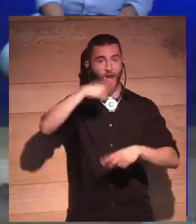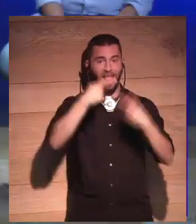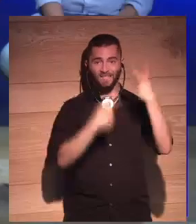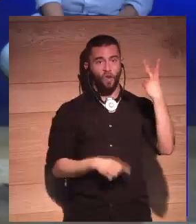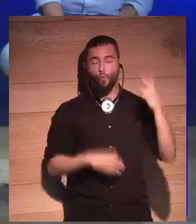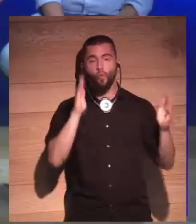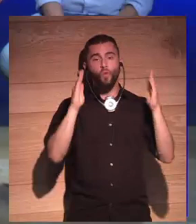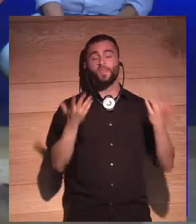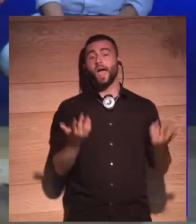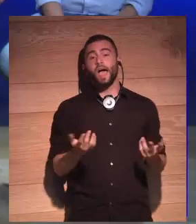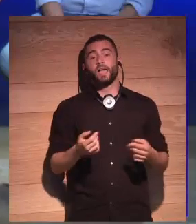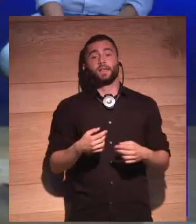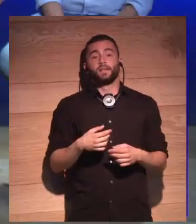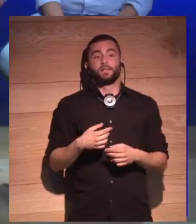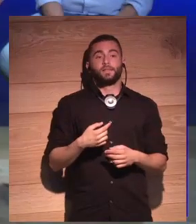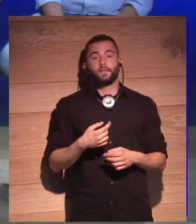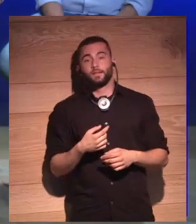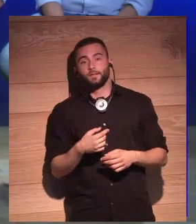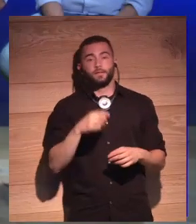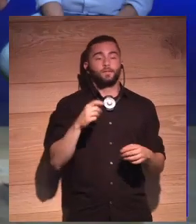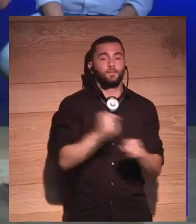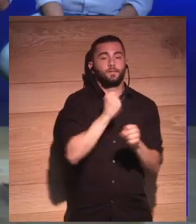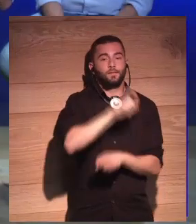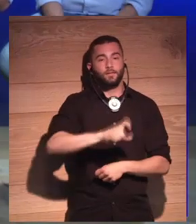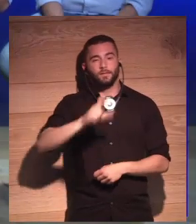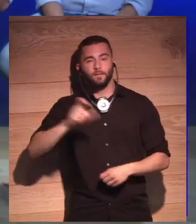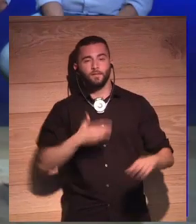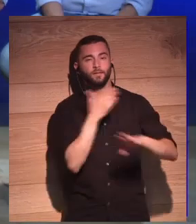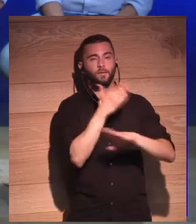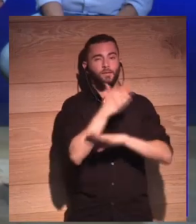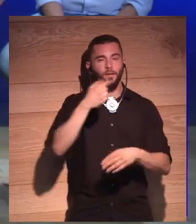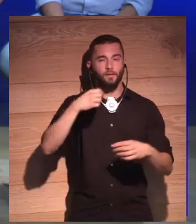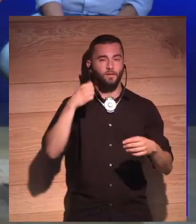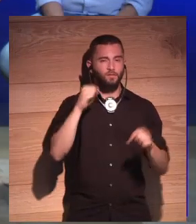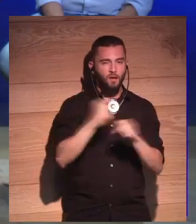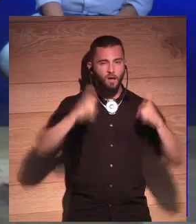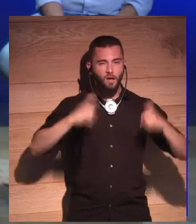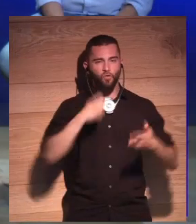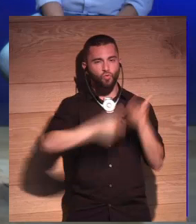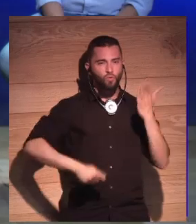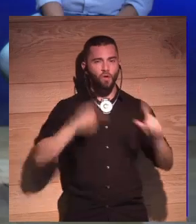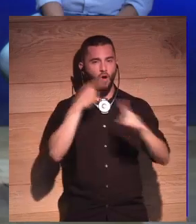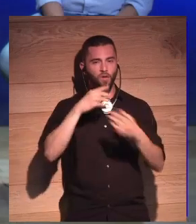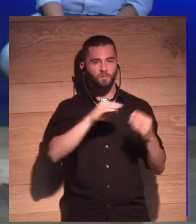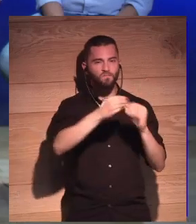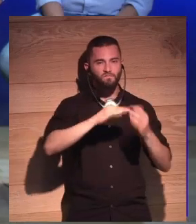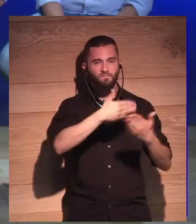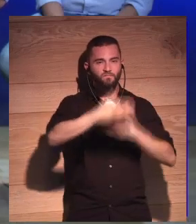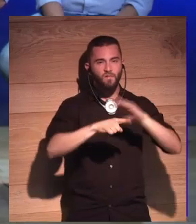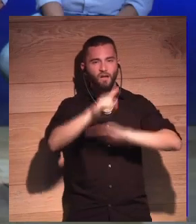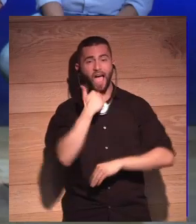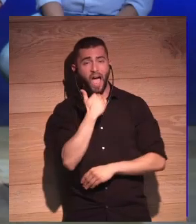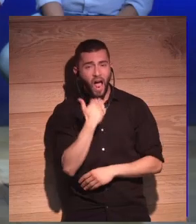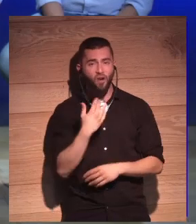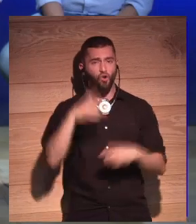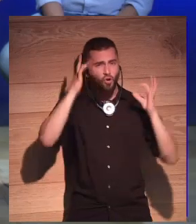un poco la de los misioneros que trabajaban duro para intentar desarrollar algo que realmente